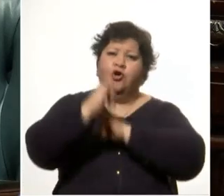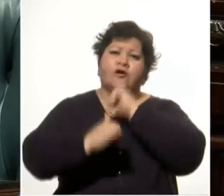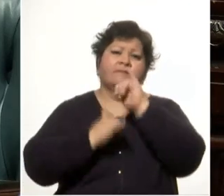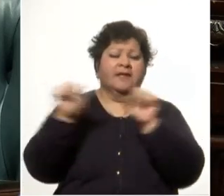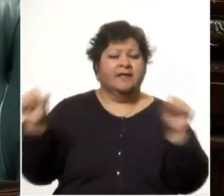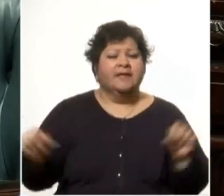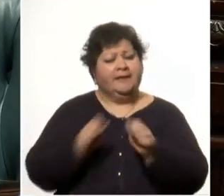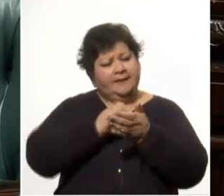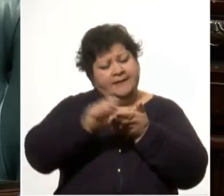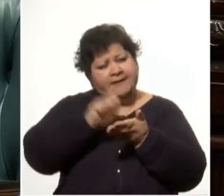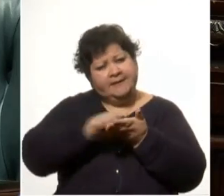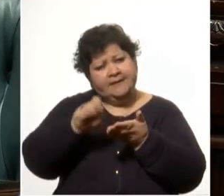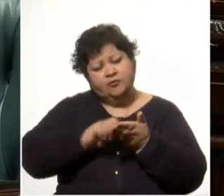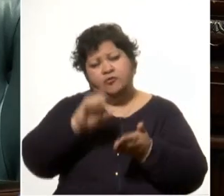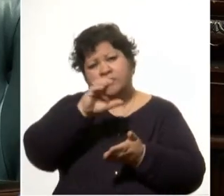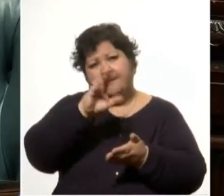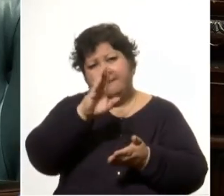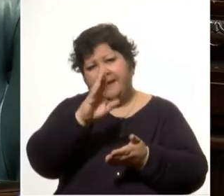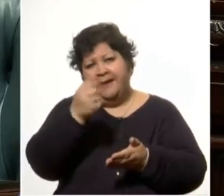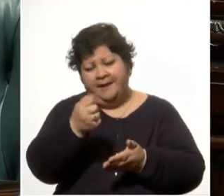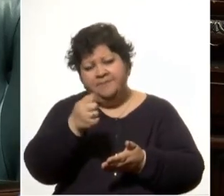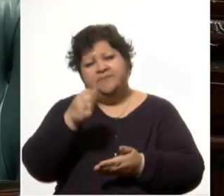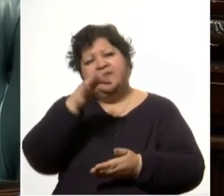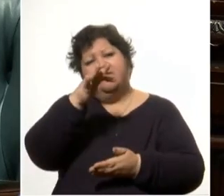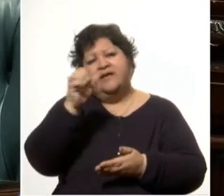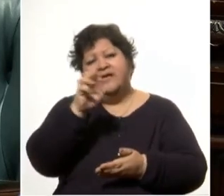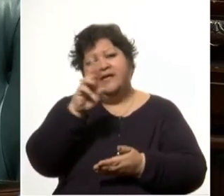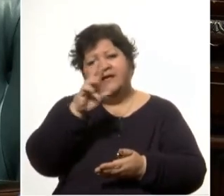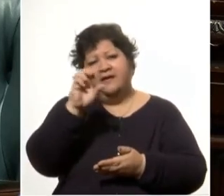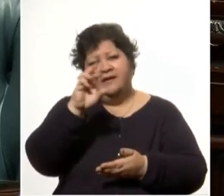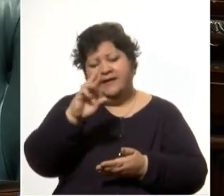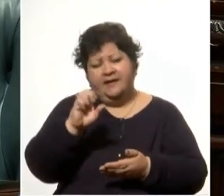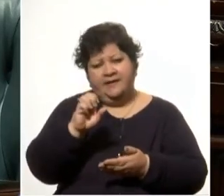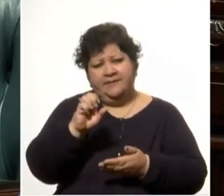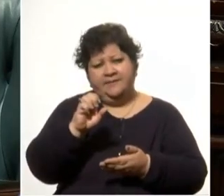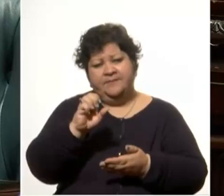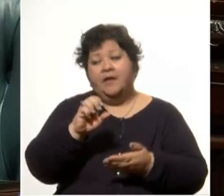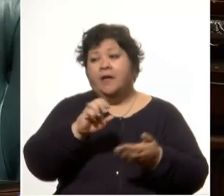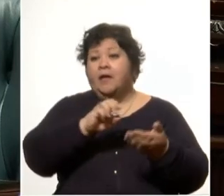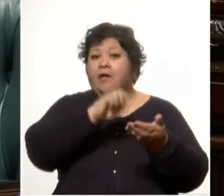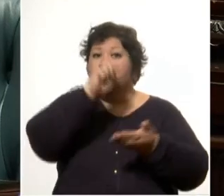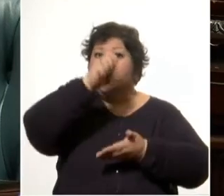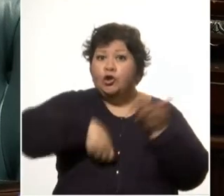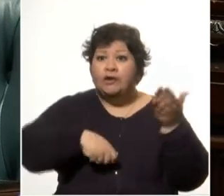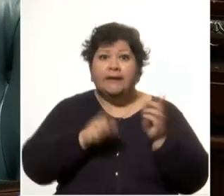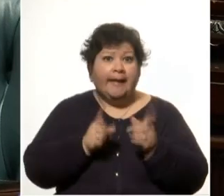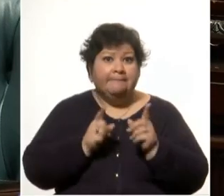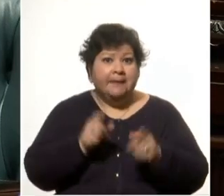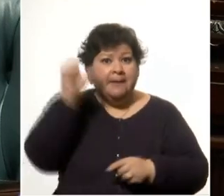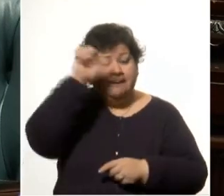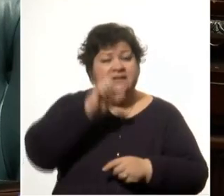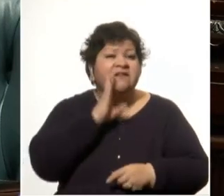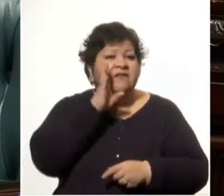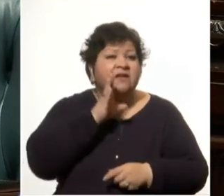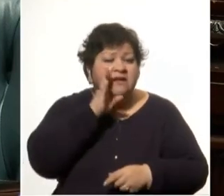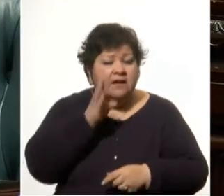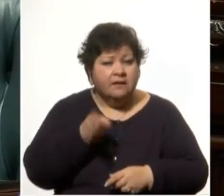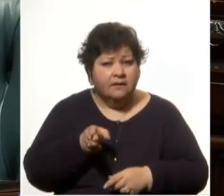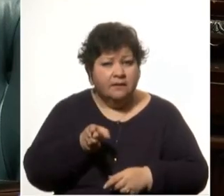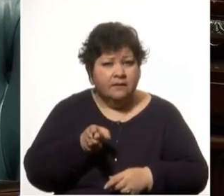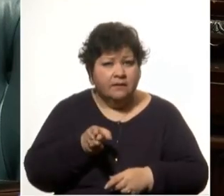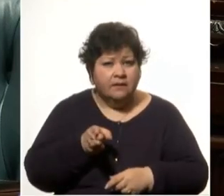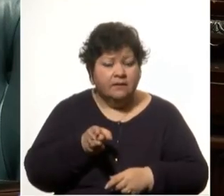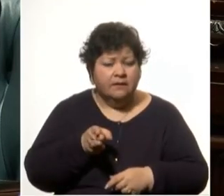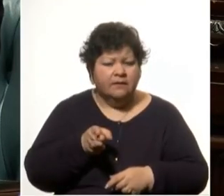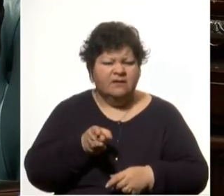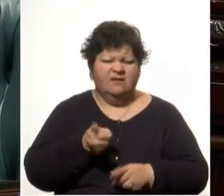la consultora CPA Ferrer, contratado por la empresa Catón Nazi. Y al mismo tiempo se ata